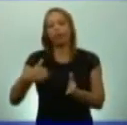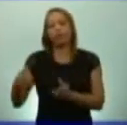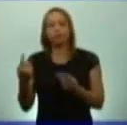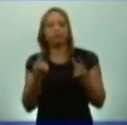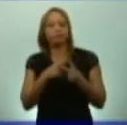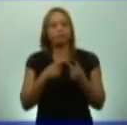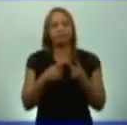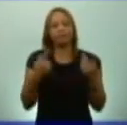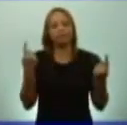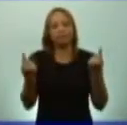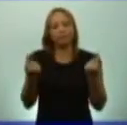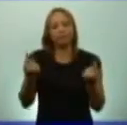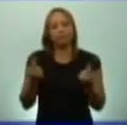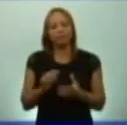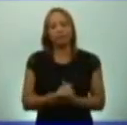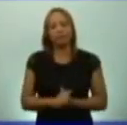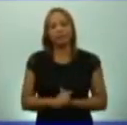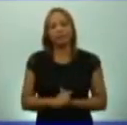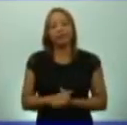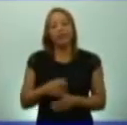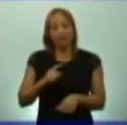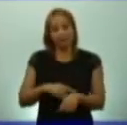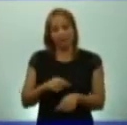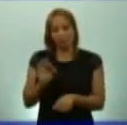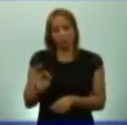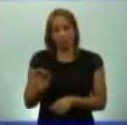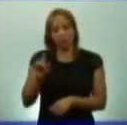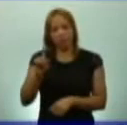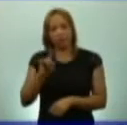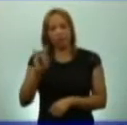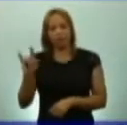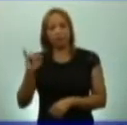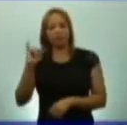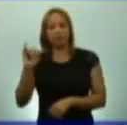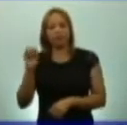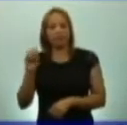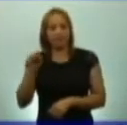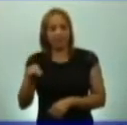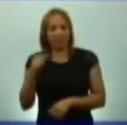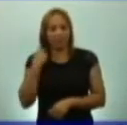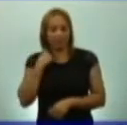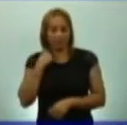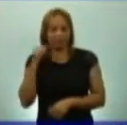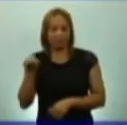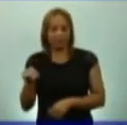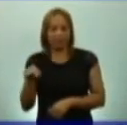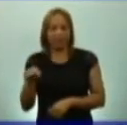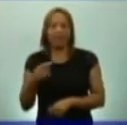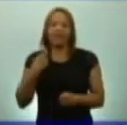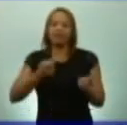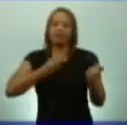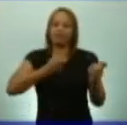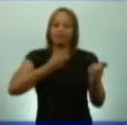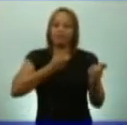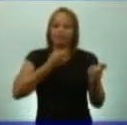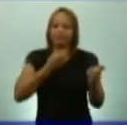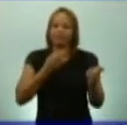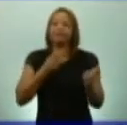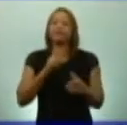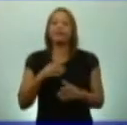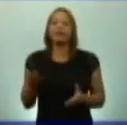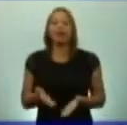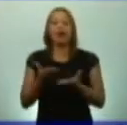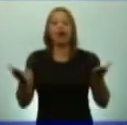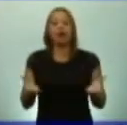Como ustedes ven, en este año 1960, las agresiones imperialistas